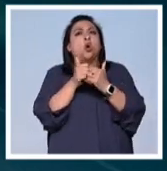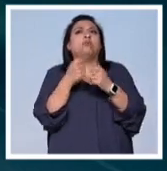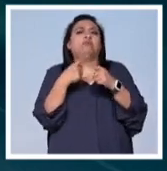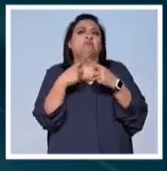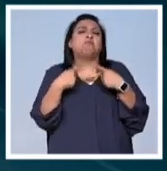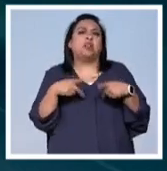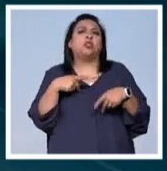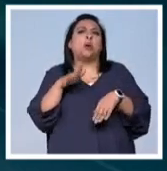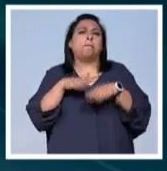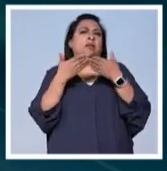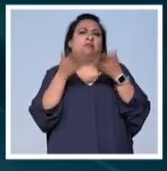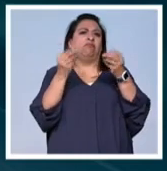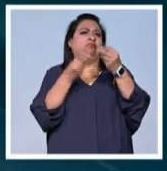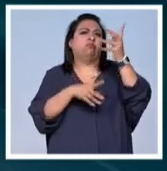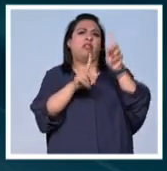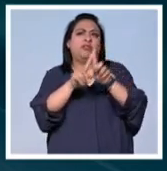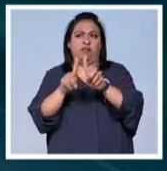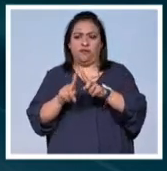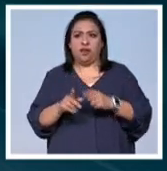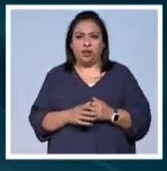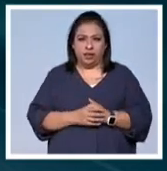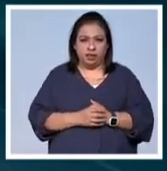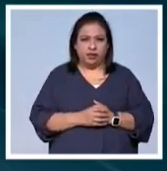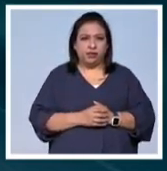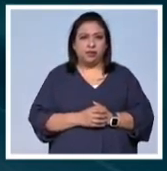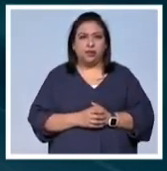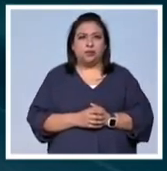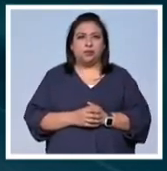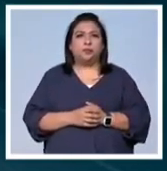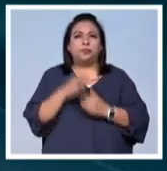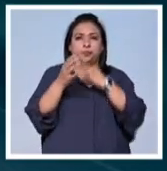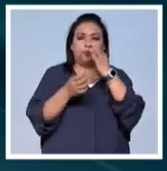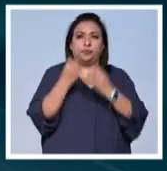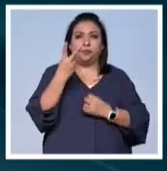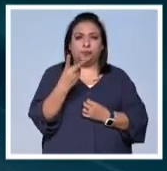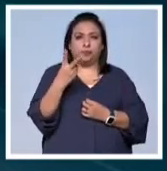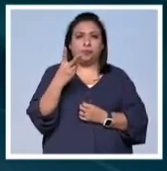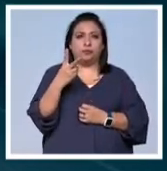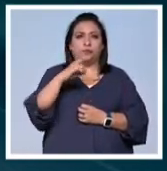público mucho más amplio noticias